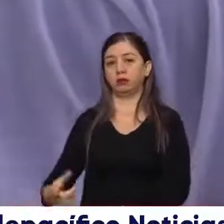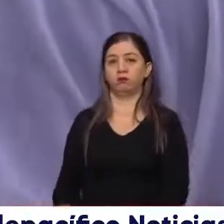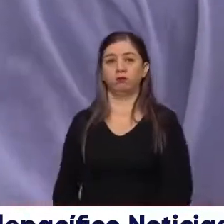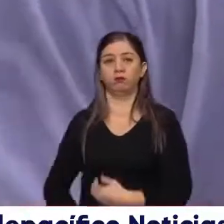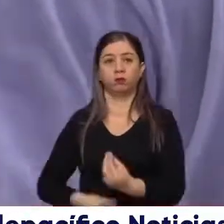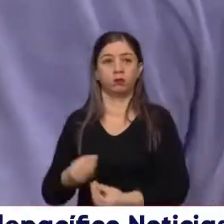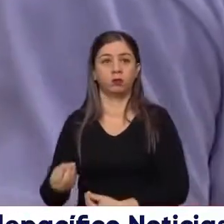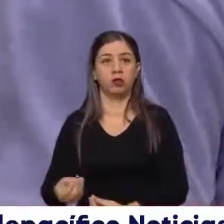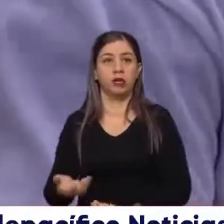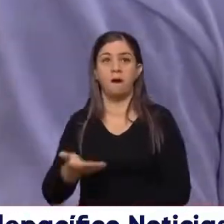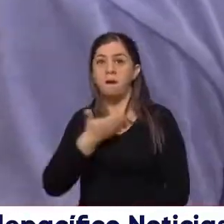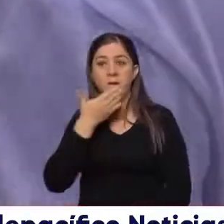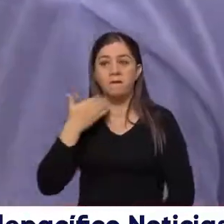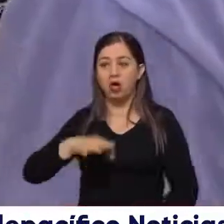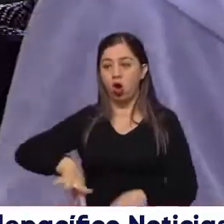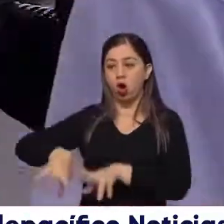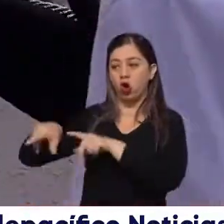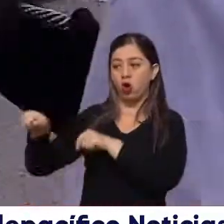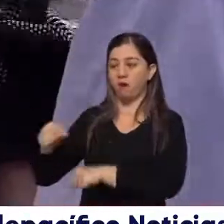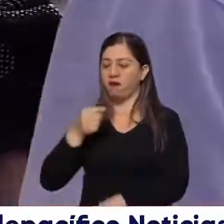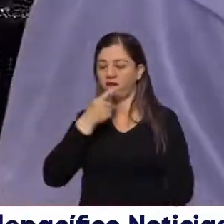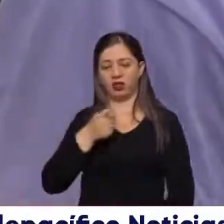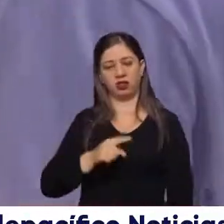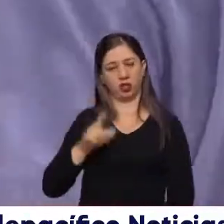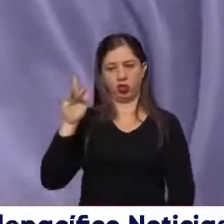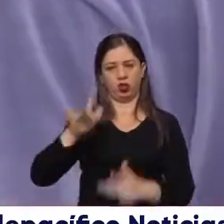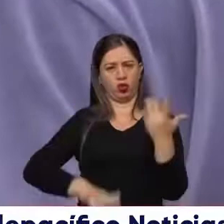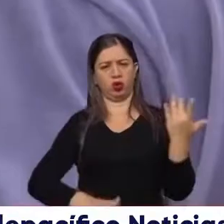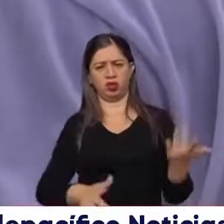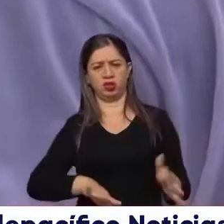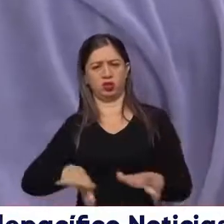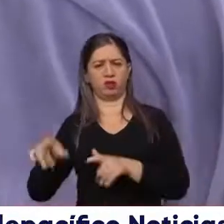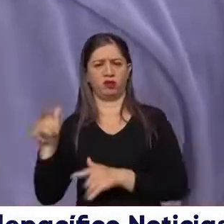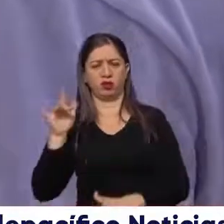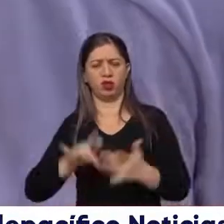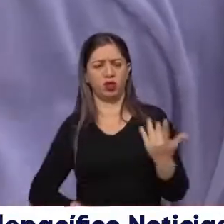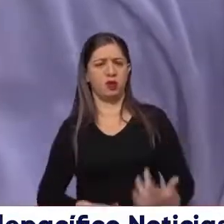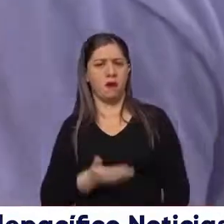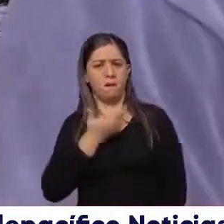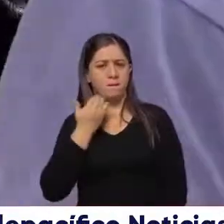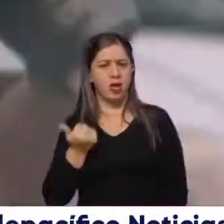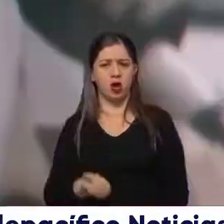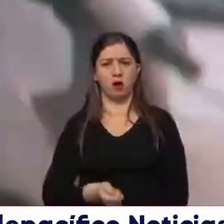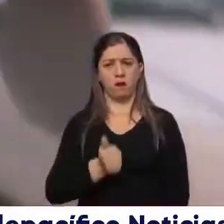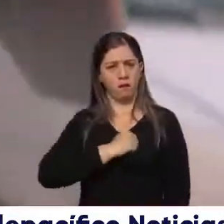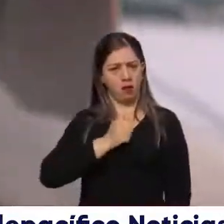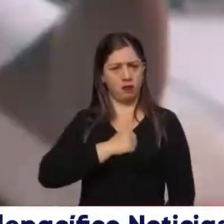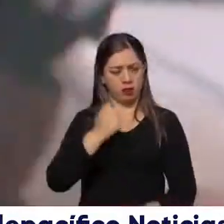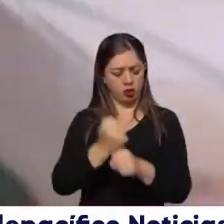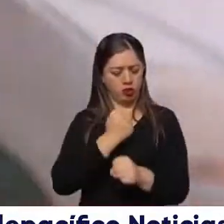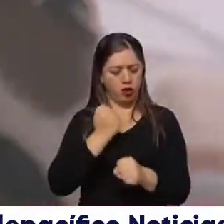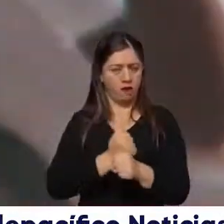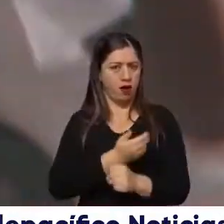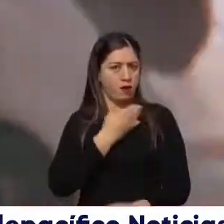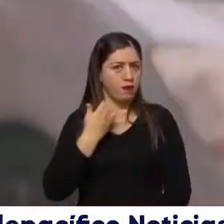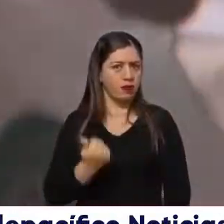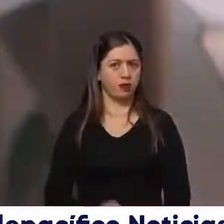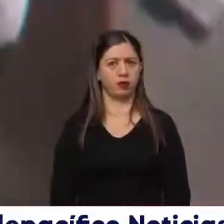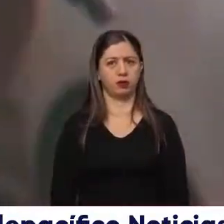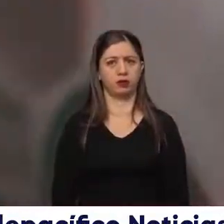y creen que robar es mejor porque es más fácil y eso no se trata. Se trata de meterse que es mejor trabajar mil veces.